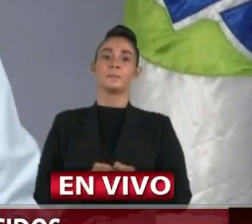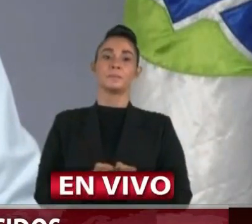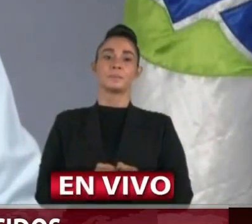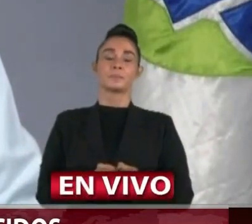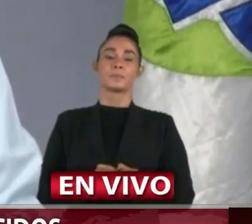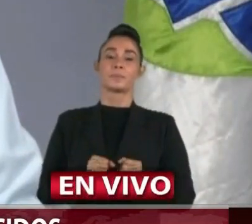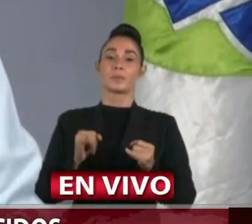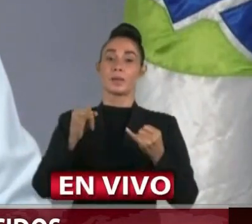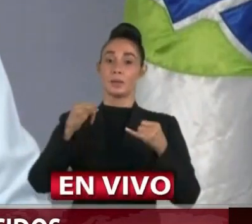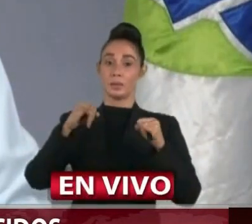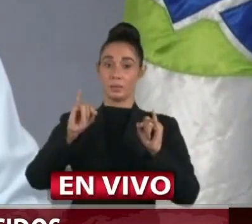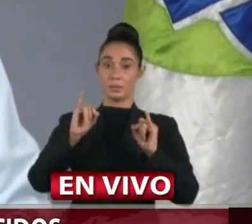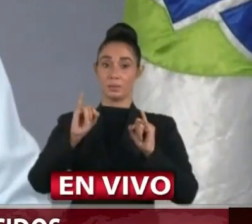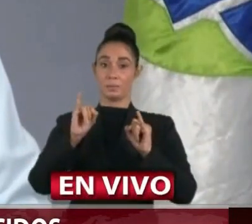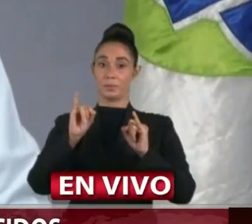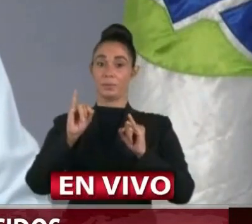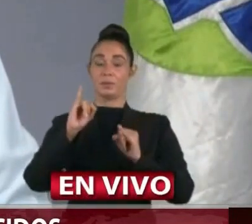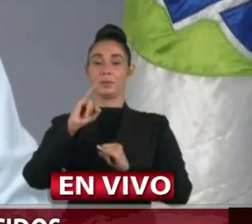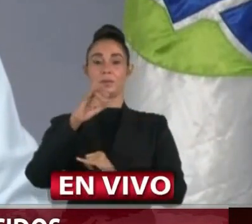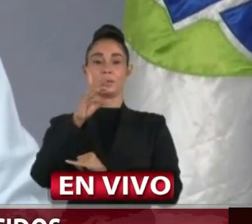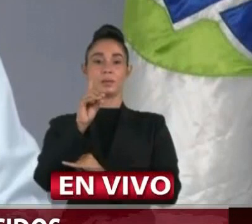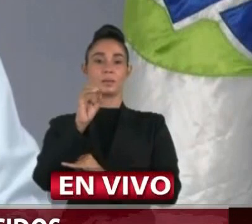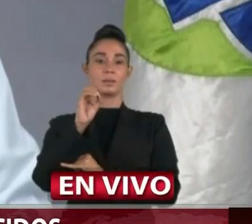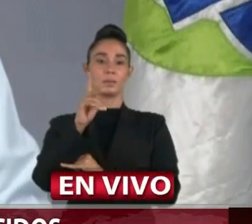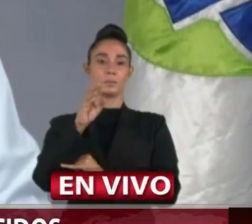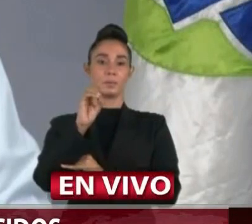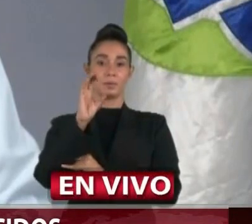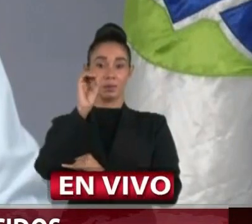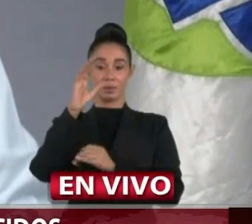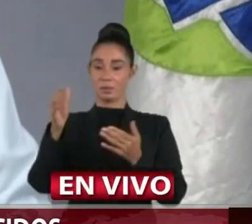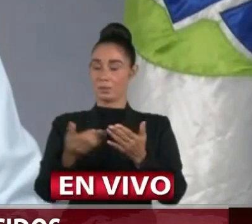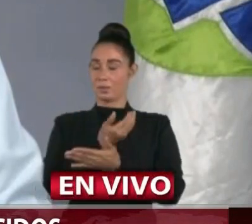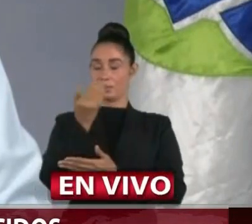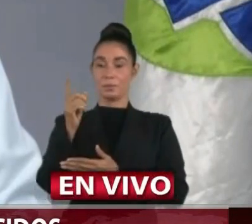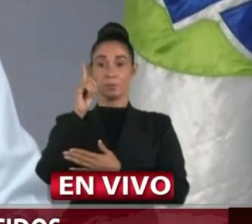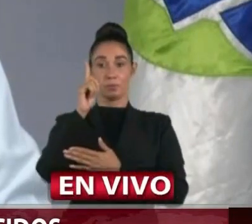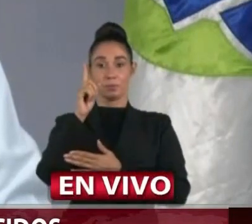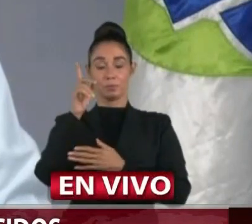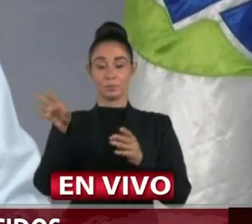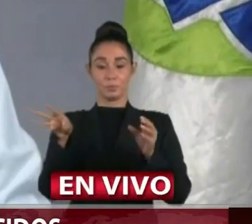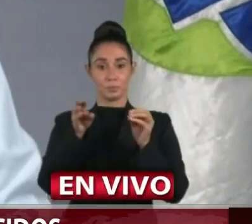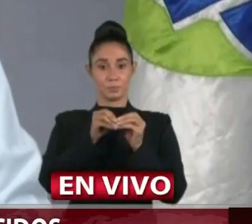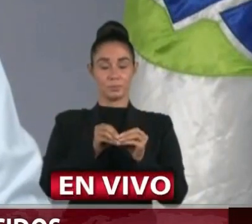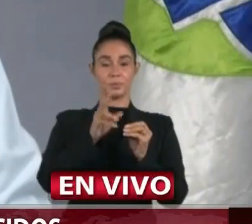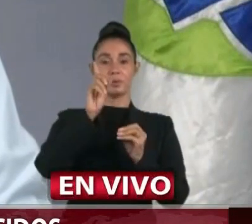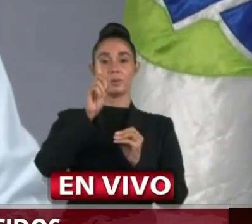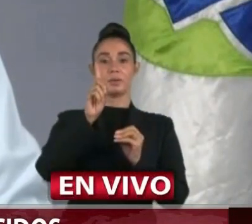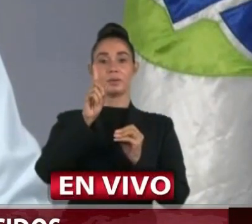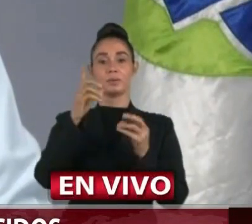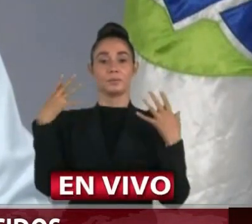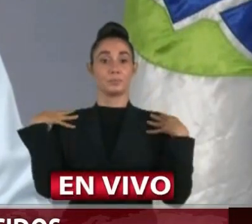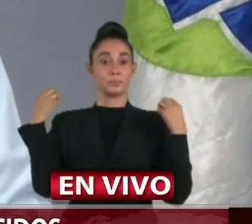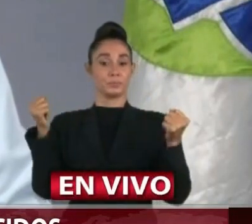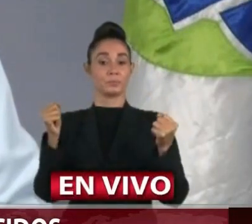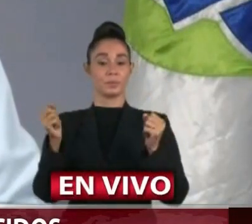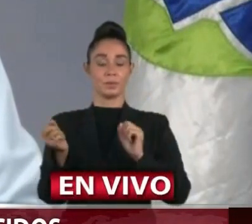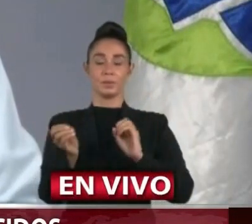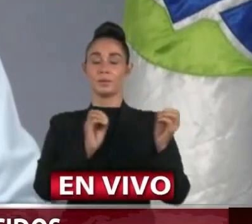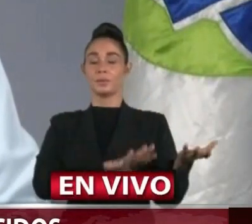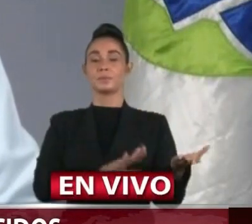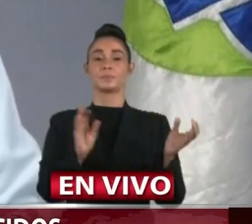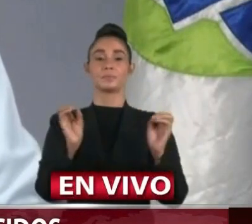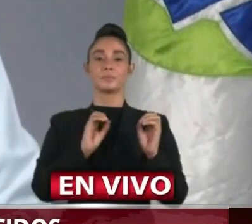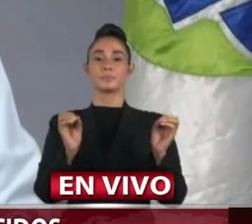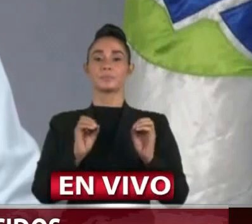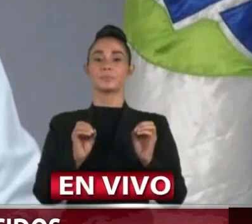Independencia, 0 casos nuevos, 1 acumulado, 1 recuperado, 0 fallecimiento.